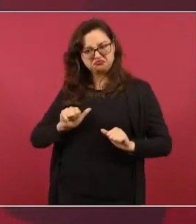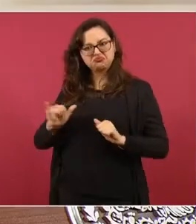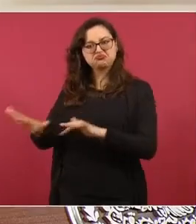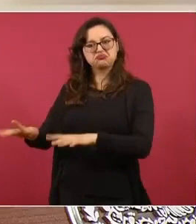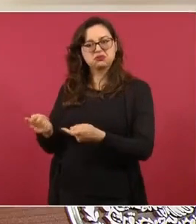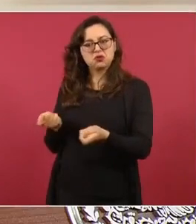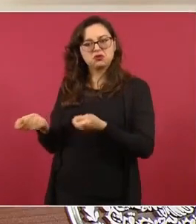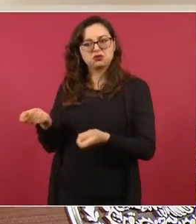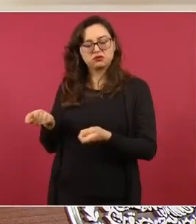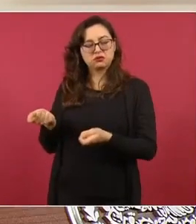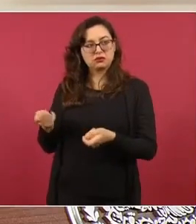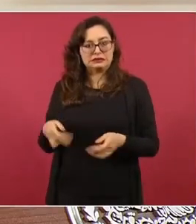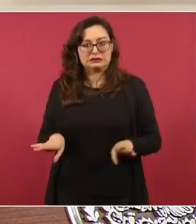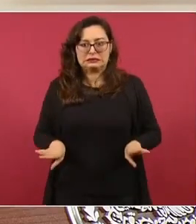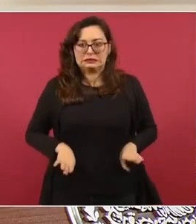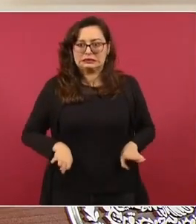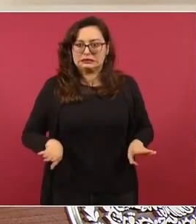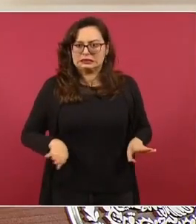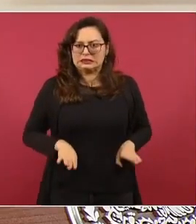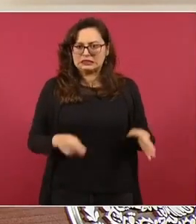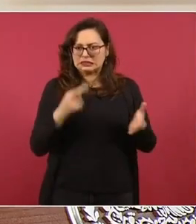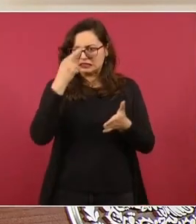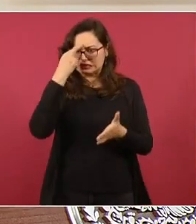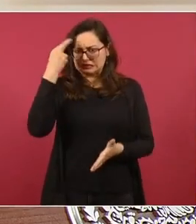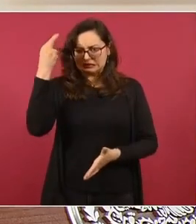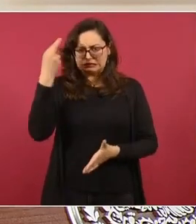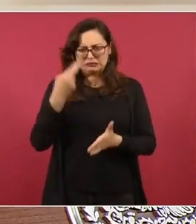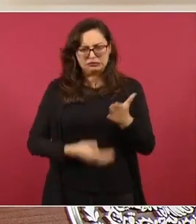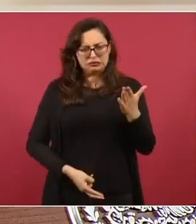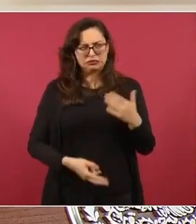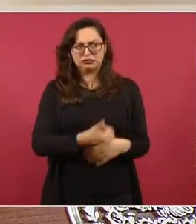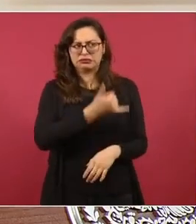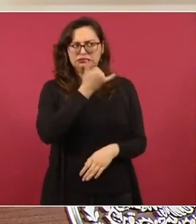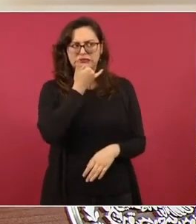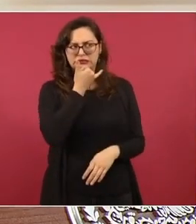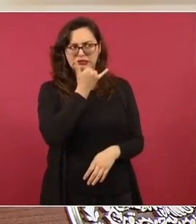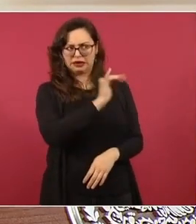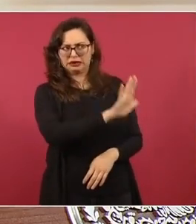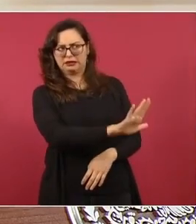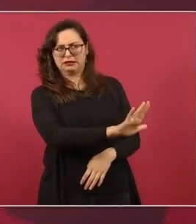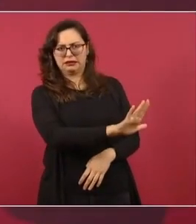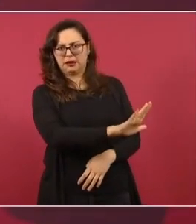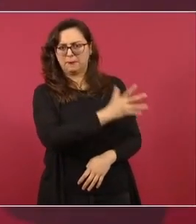Muy ofensivo y muy hipócrita,